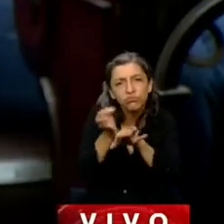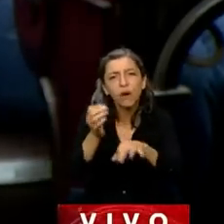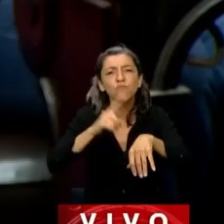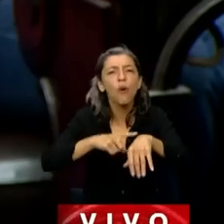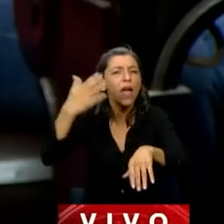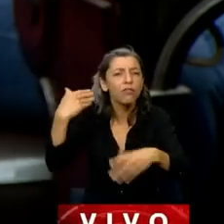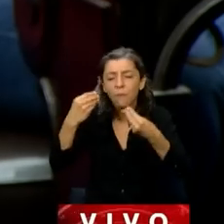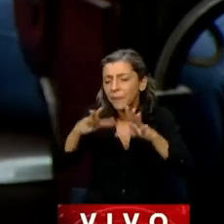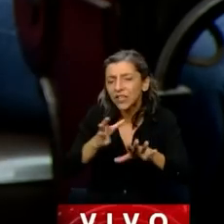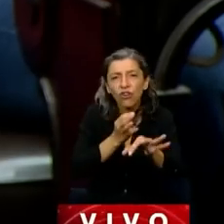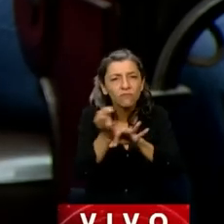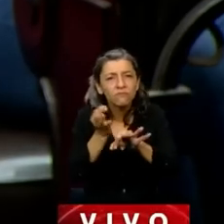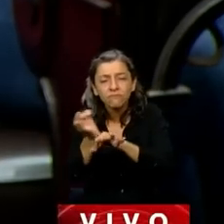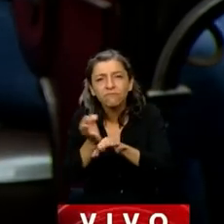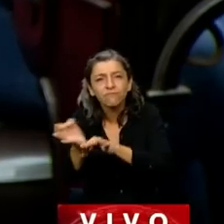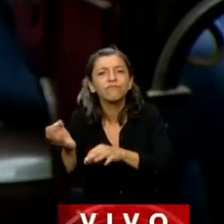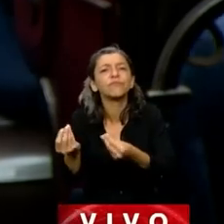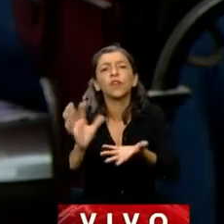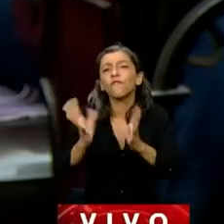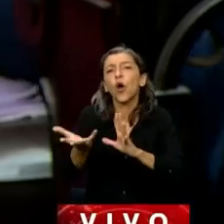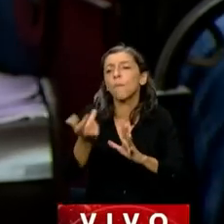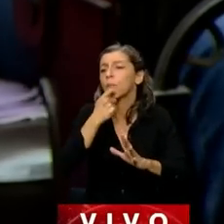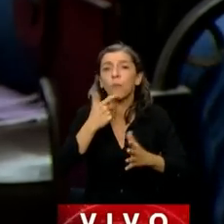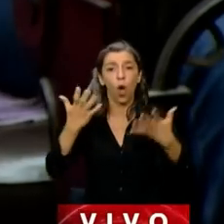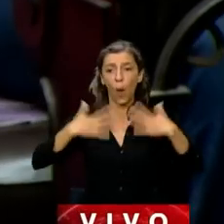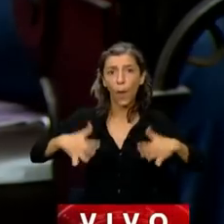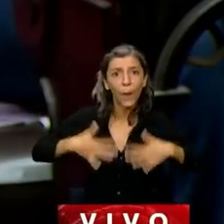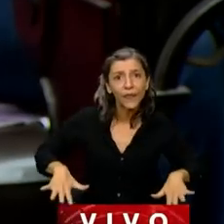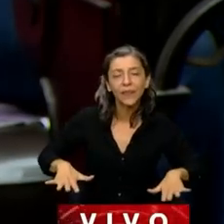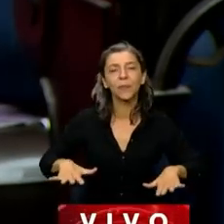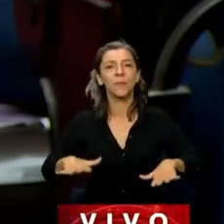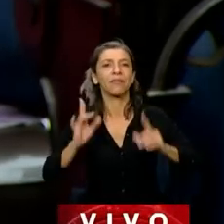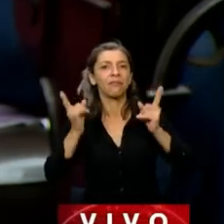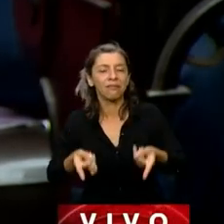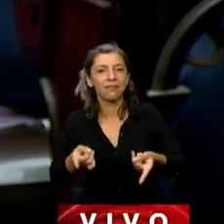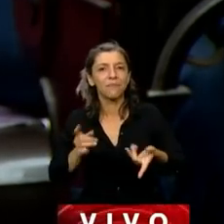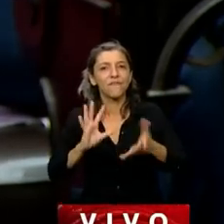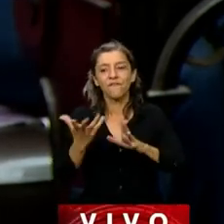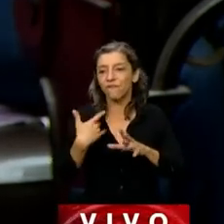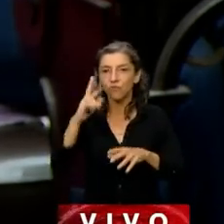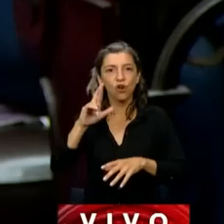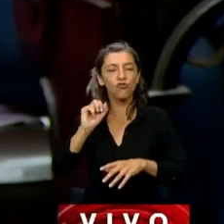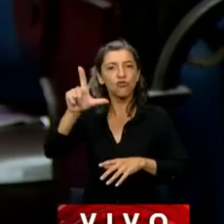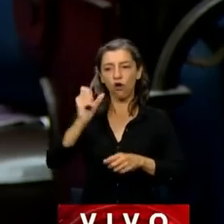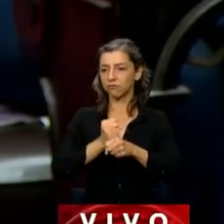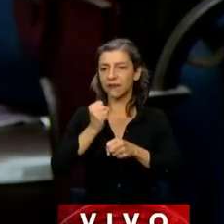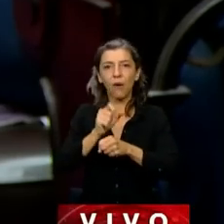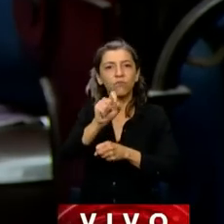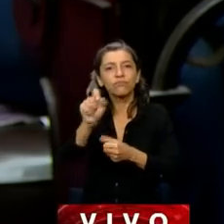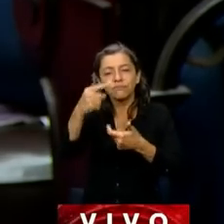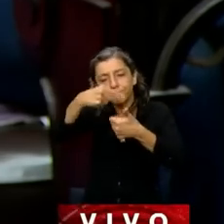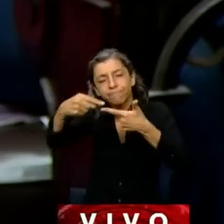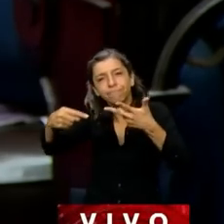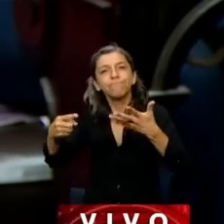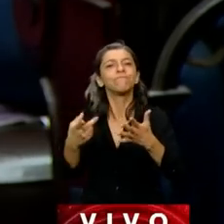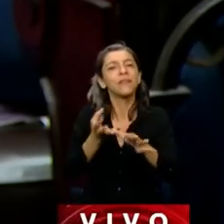mínimos, aparentemente, que es la vestimenta, hasta las condiciones de desempeño y un trabajo